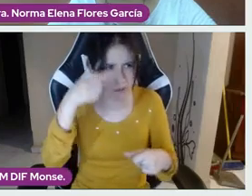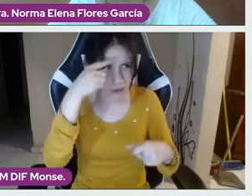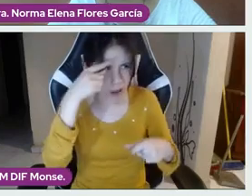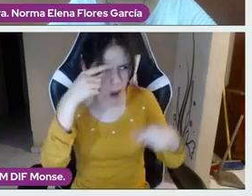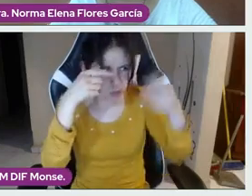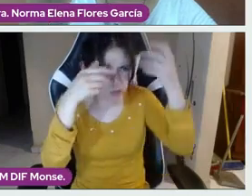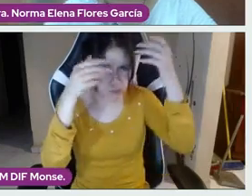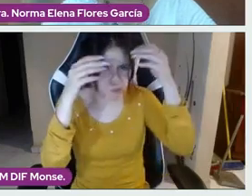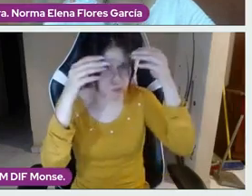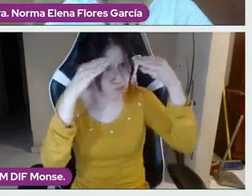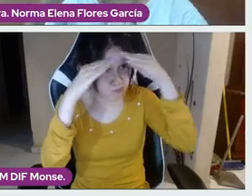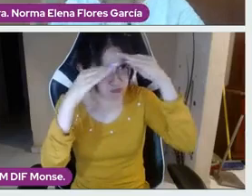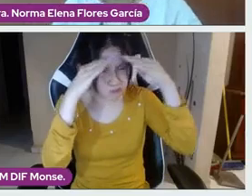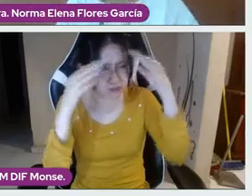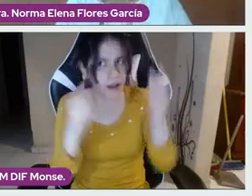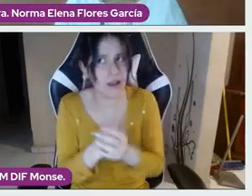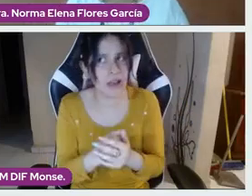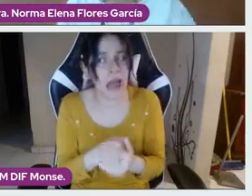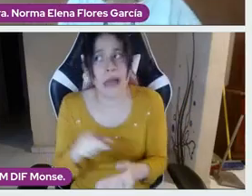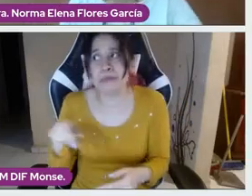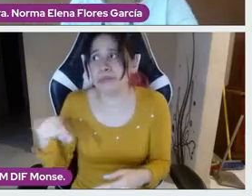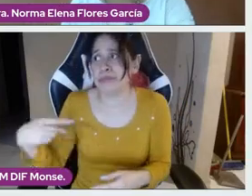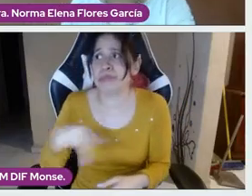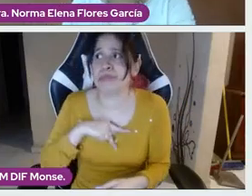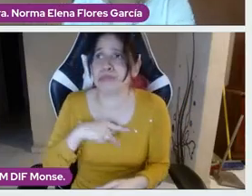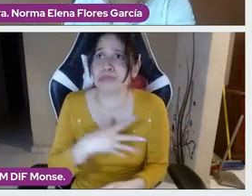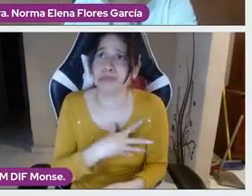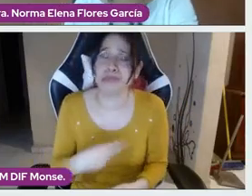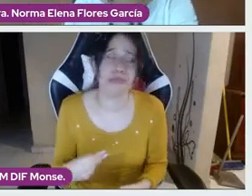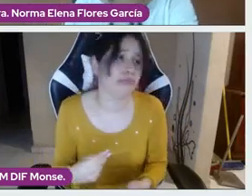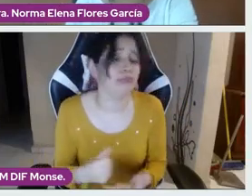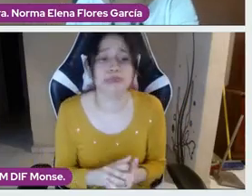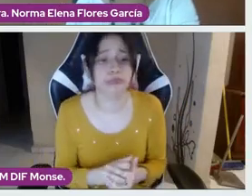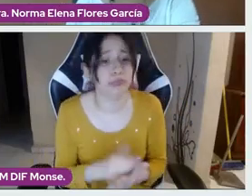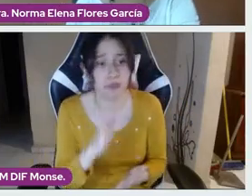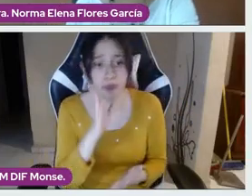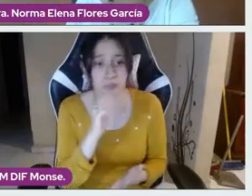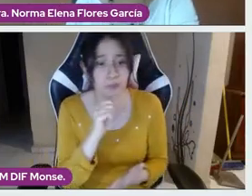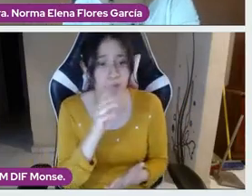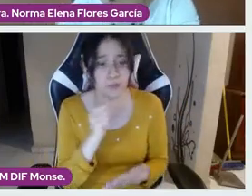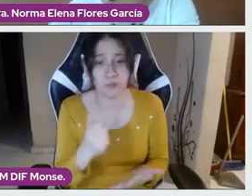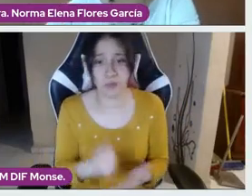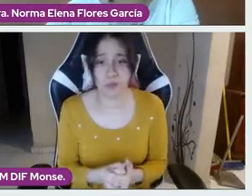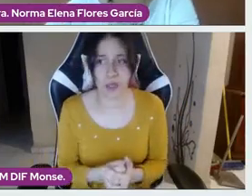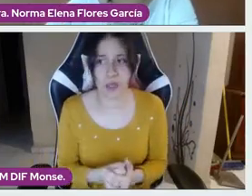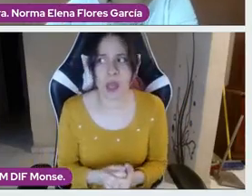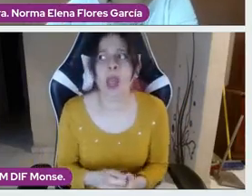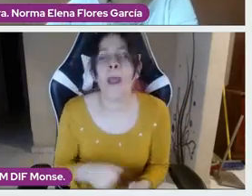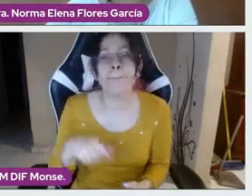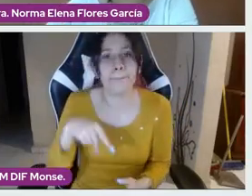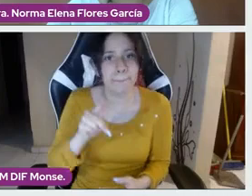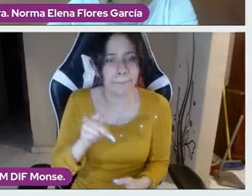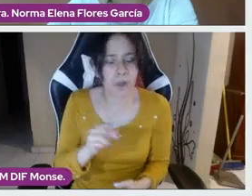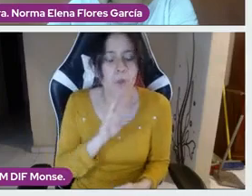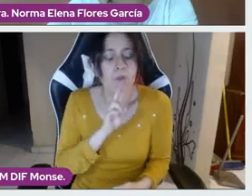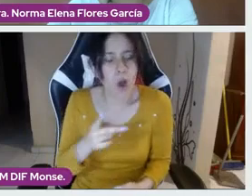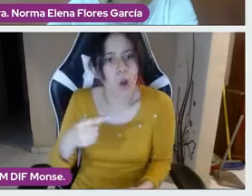no tiene a su papá a su lado. Vamos a preguntarle, ¿no? No le resuelvo, le pregunto para